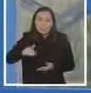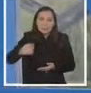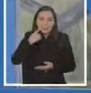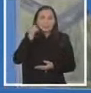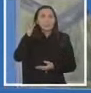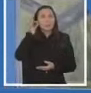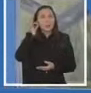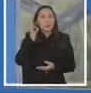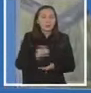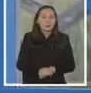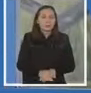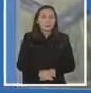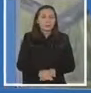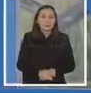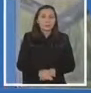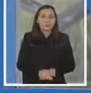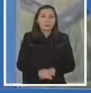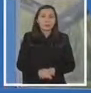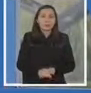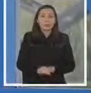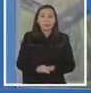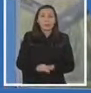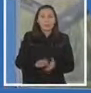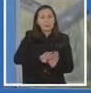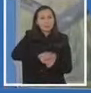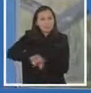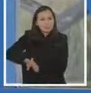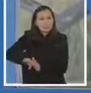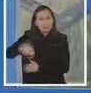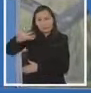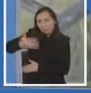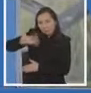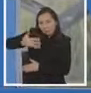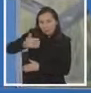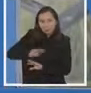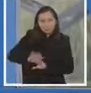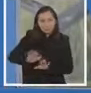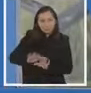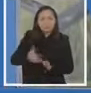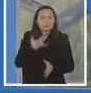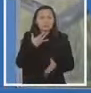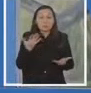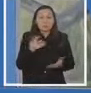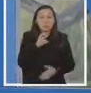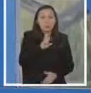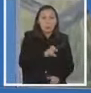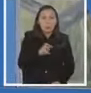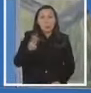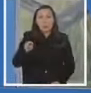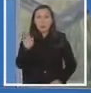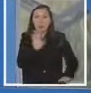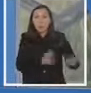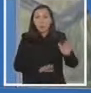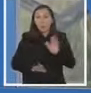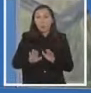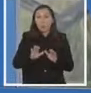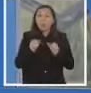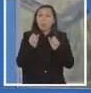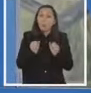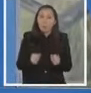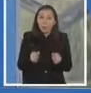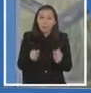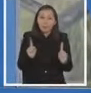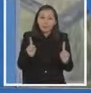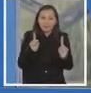niñas fuera de las pantallas? Porque los padres, las madres o los cuidadores o cuidadoras van a poder